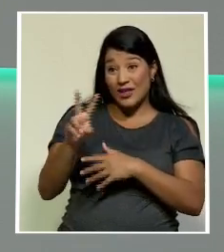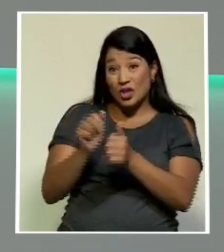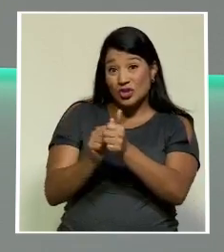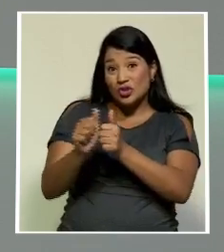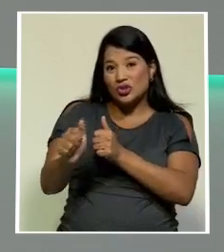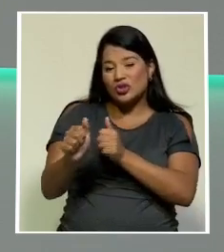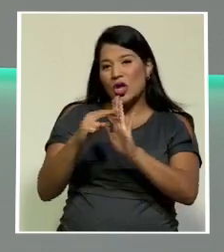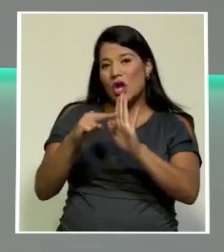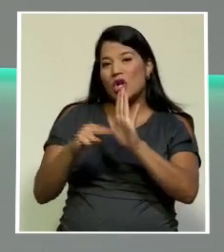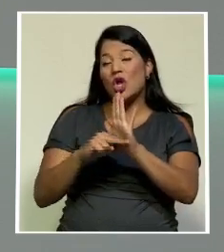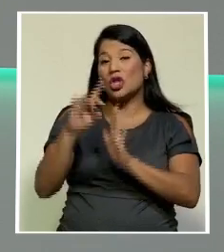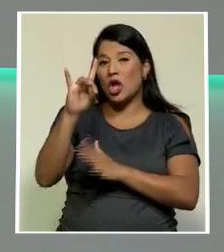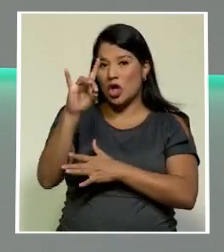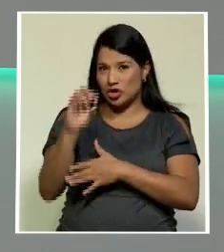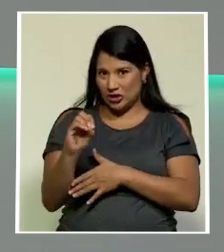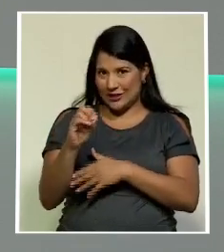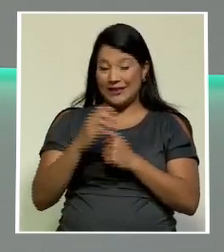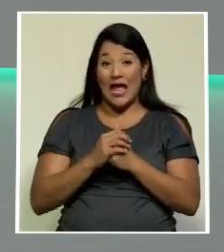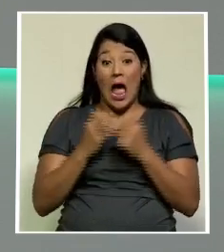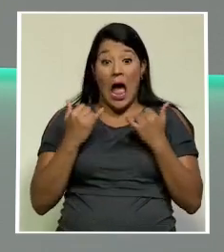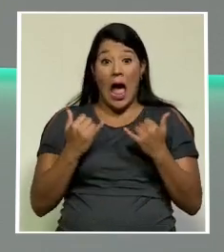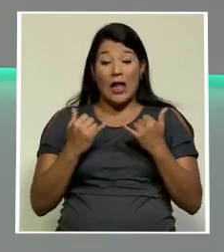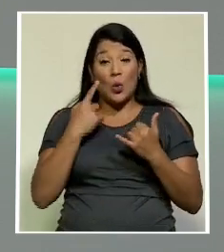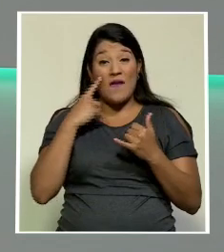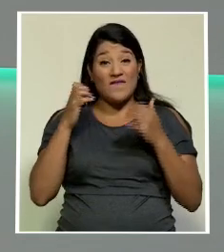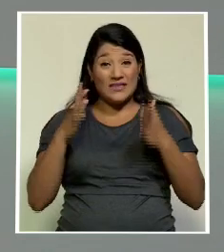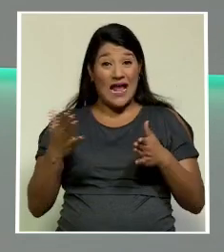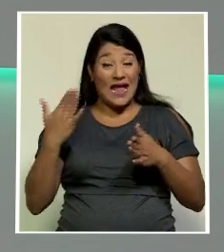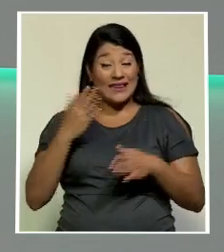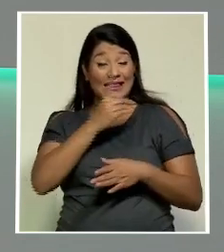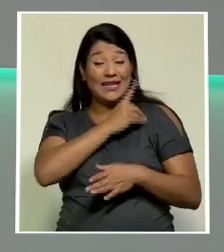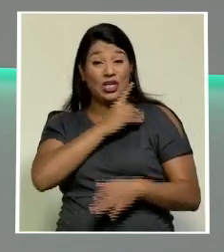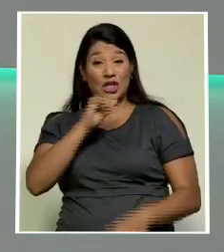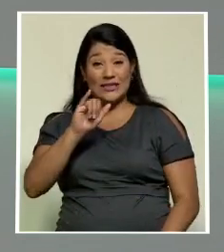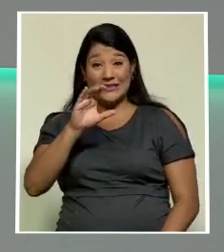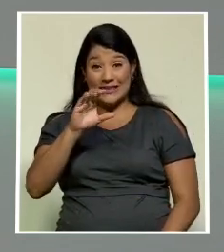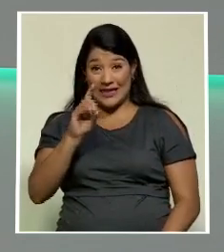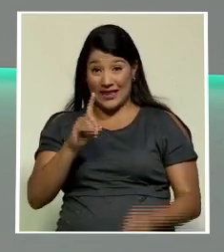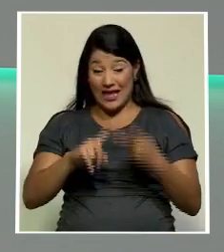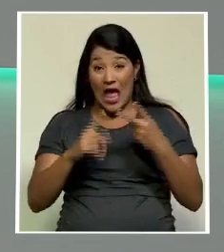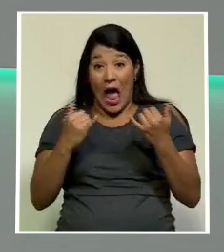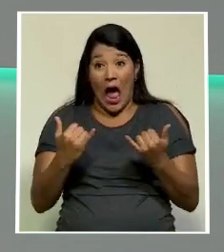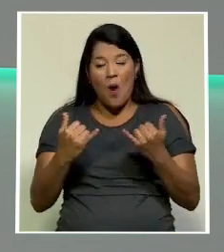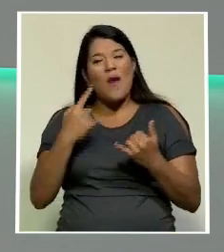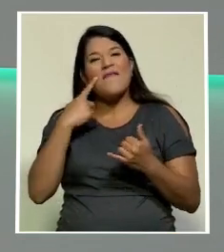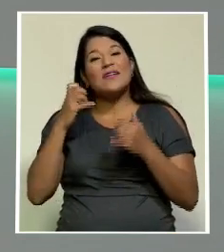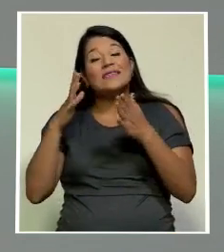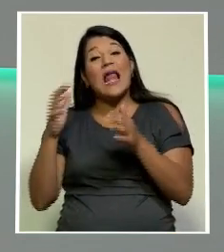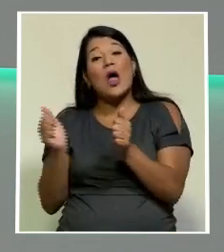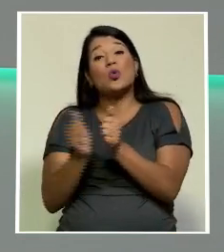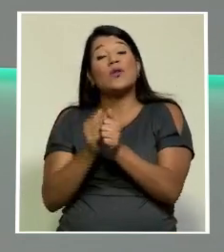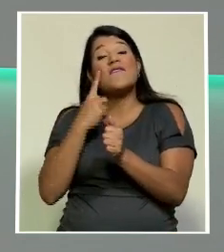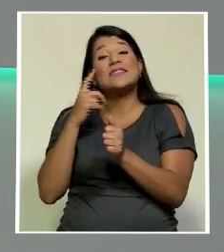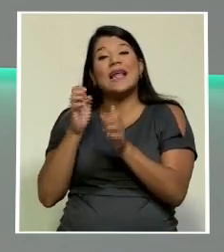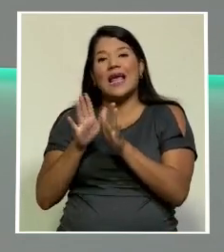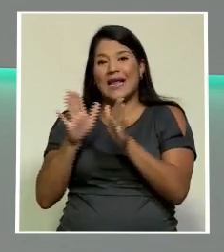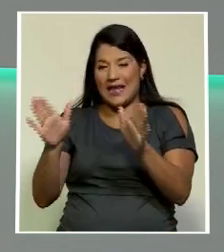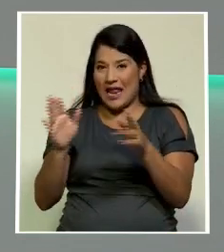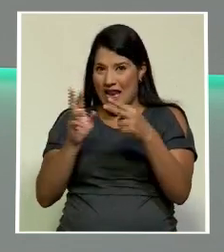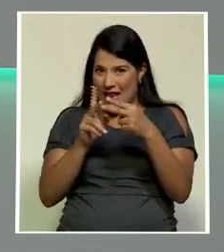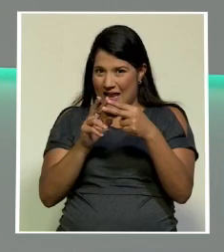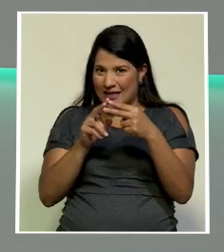actual fiscal general interino, un exdirector del ICD y el actual fiscal adjunto de la Fiscalía General figuran como las